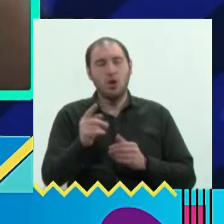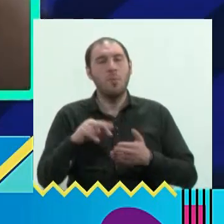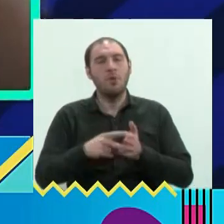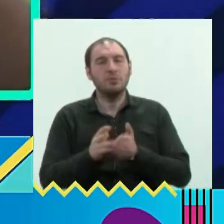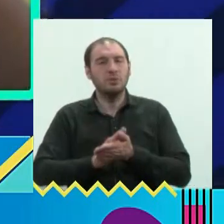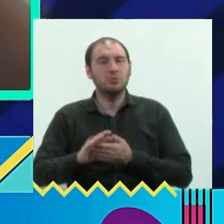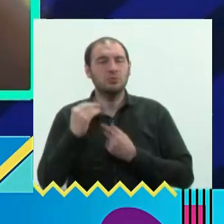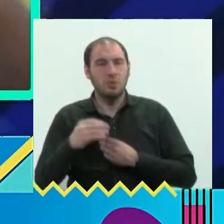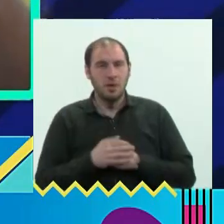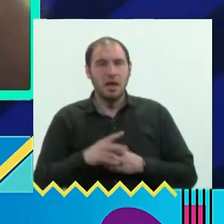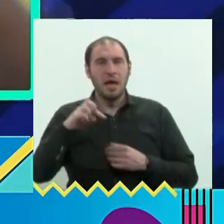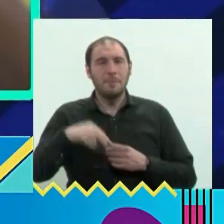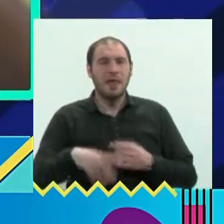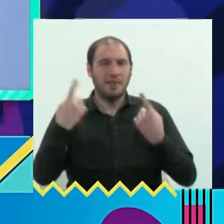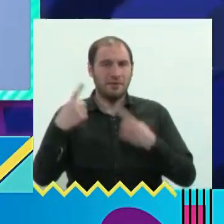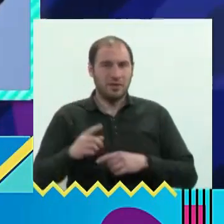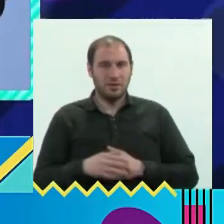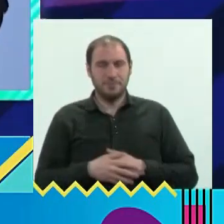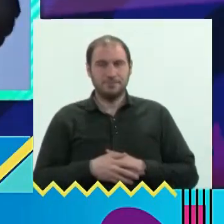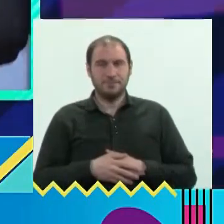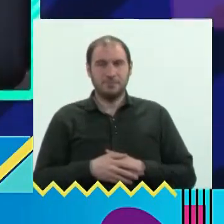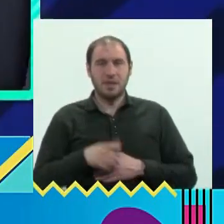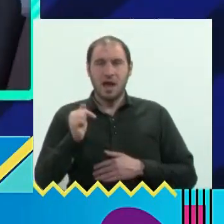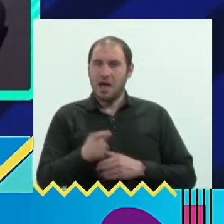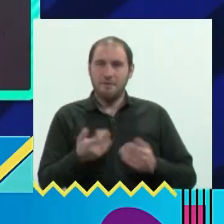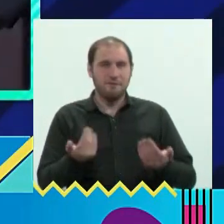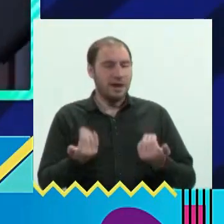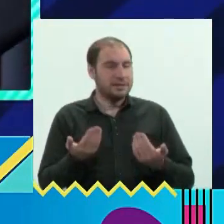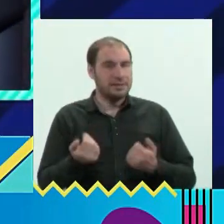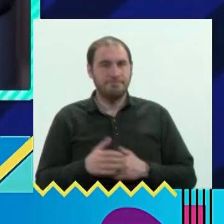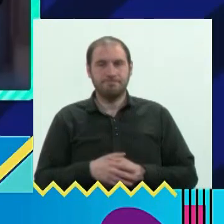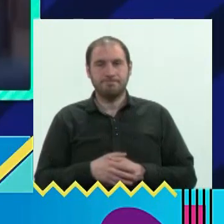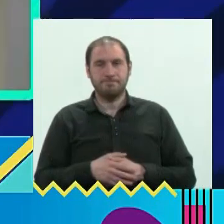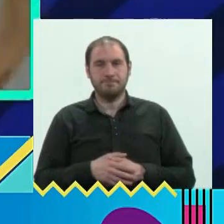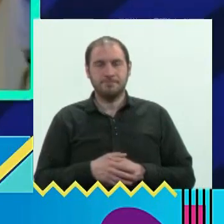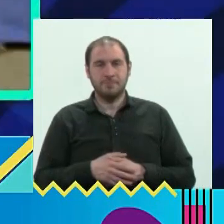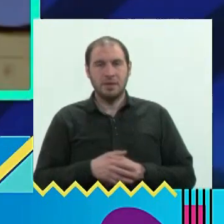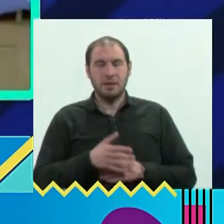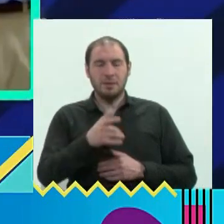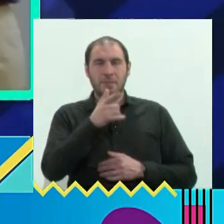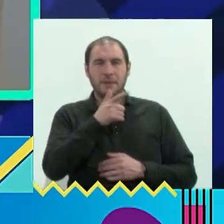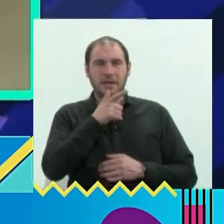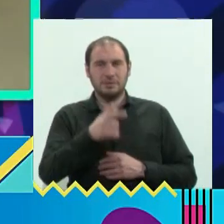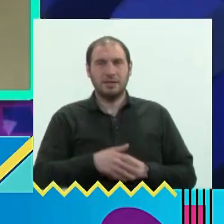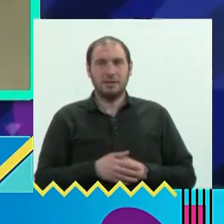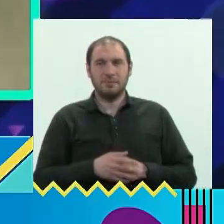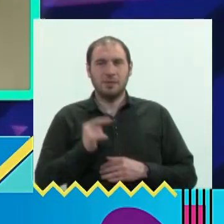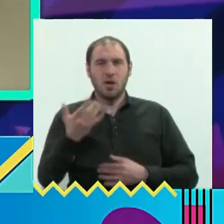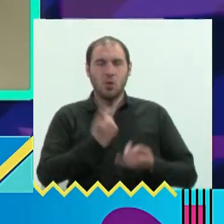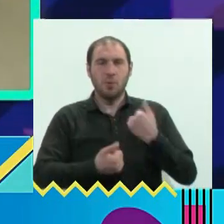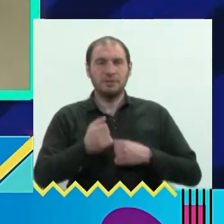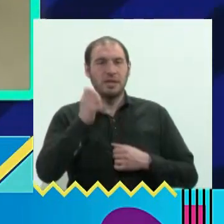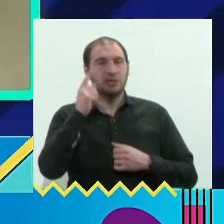se resuelve con políticas diferentes. Y en eso falta mucho por caminar. Creo que lo que decía